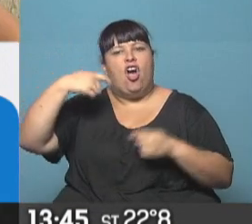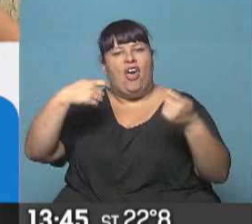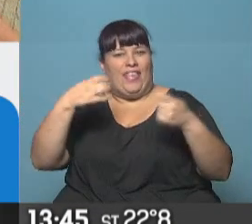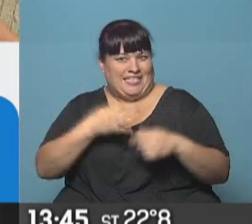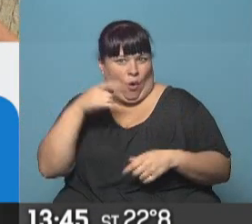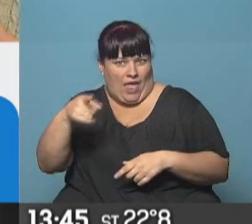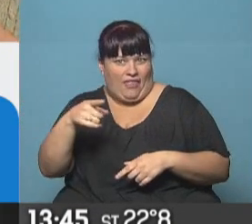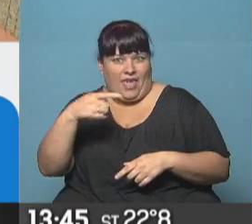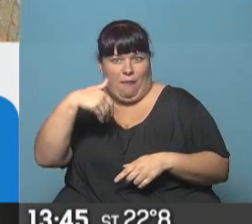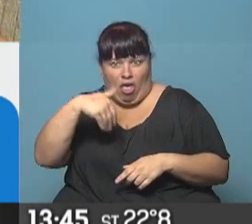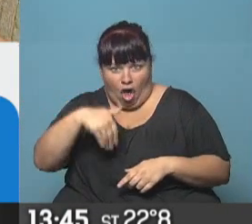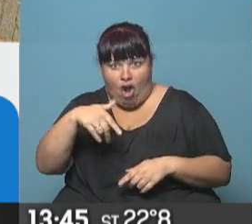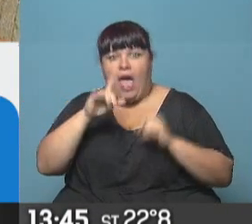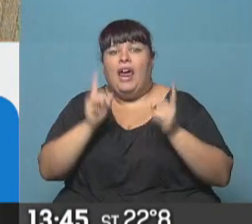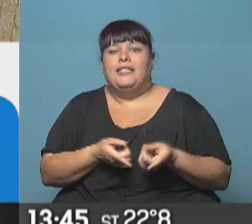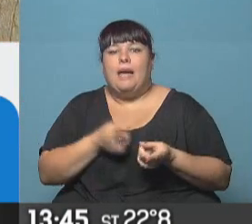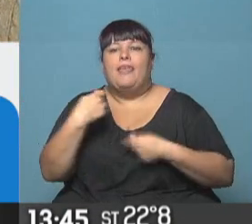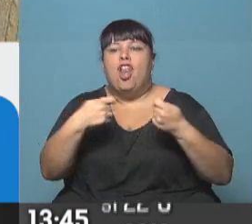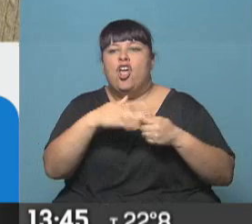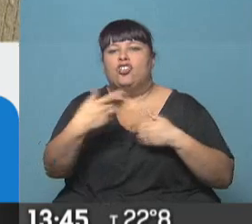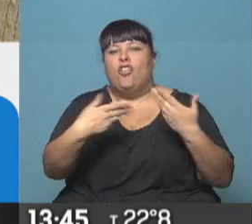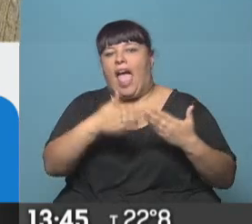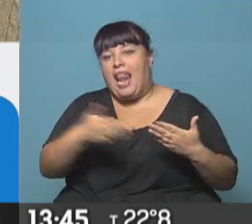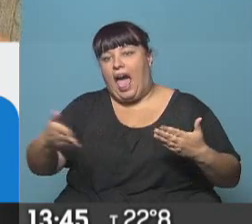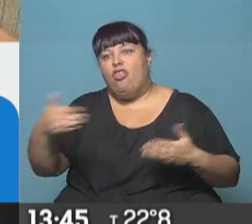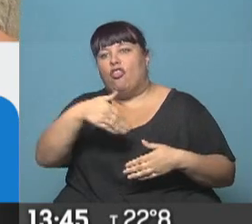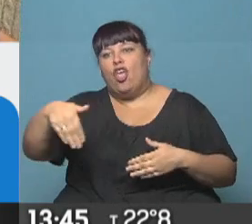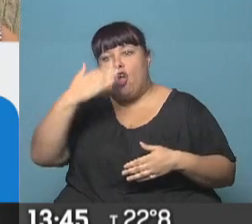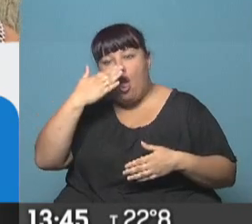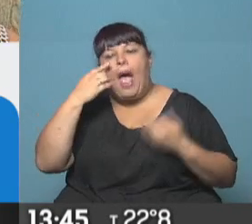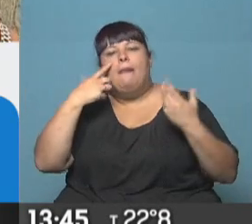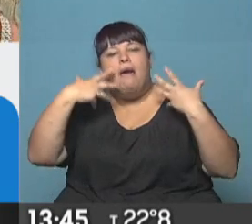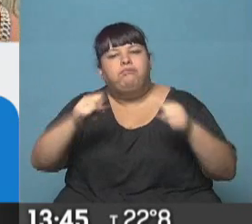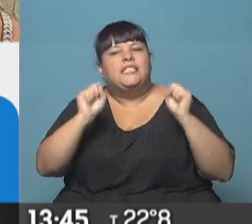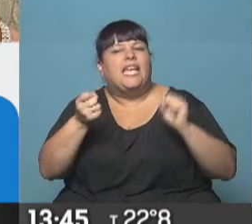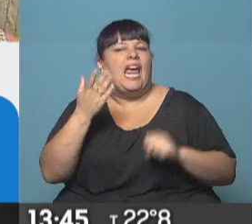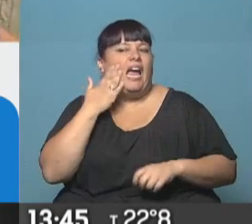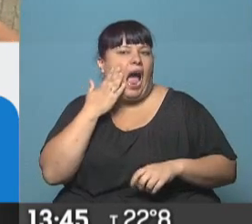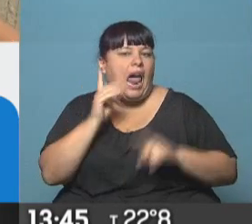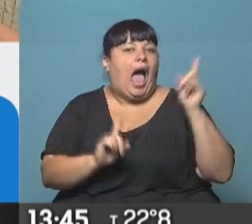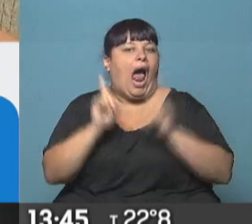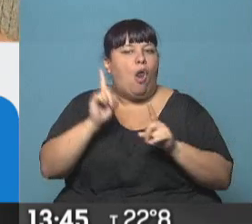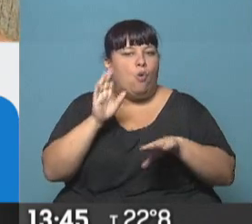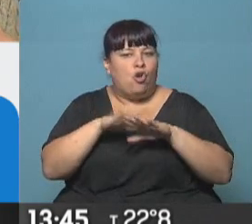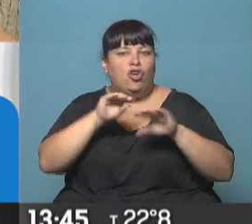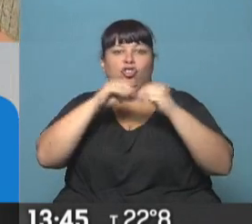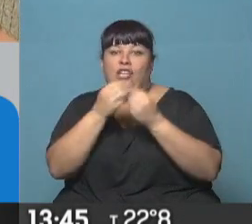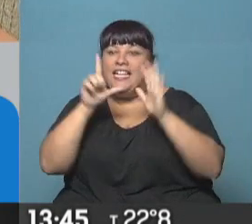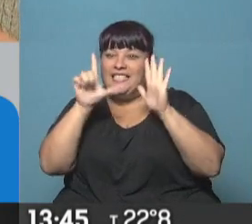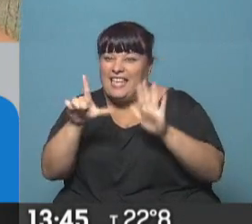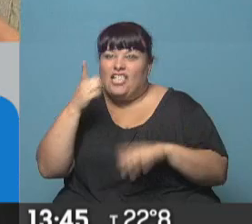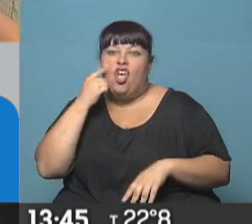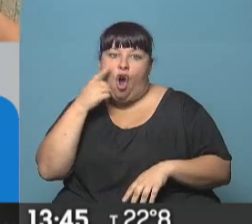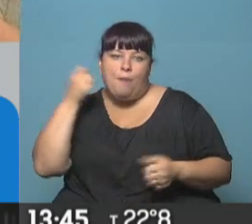rápida, de comidas rápidas, y también de los locales comerciales de la avenida Córdoba para tratar de identificar a alguno de estos 7